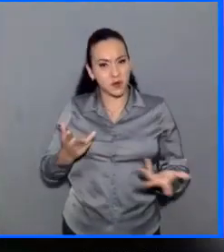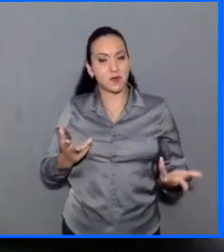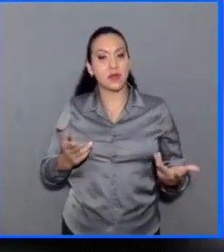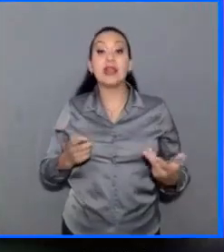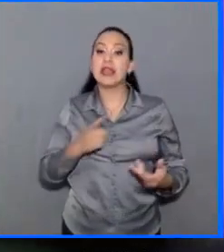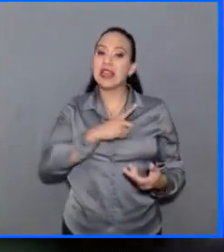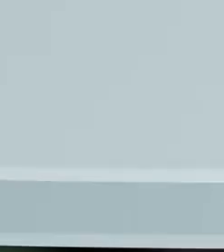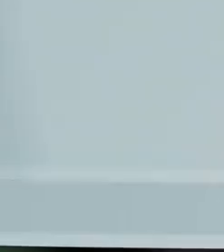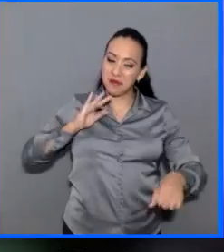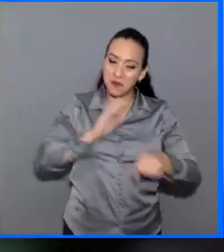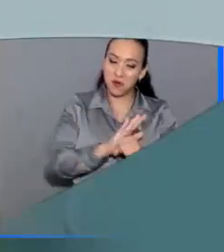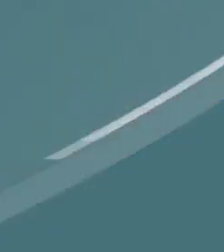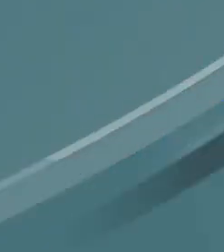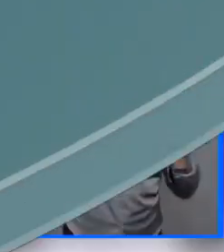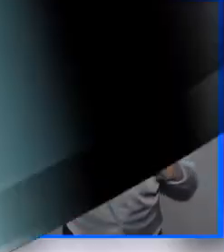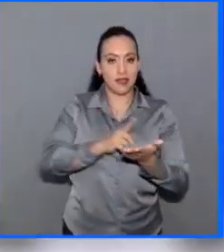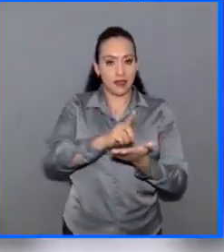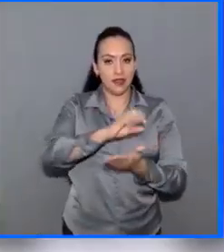Derecho.